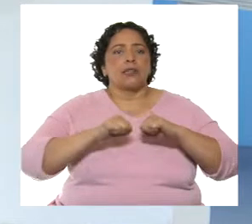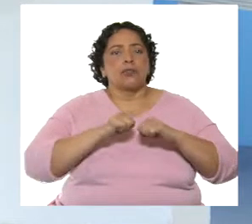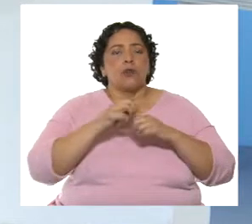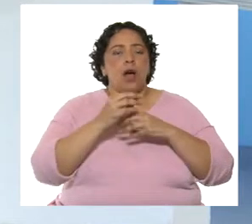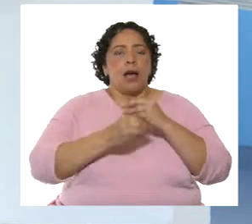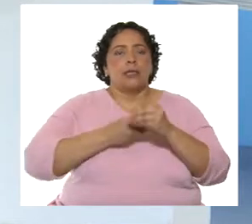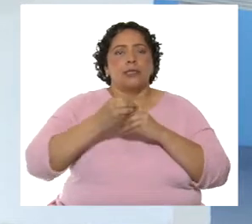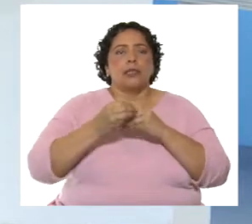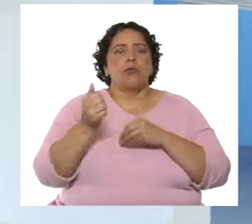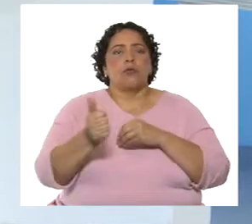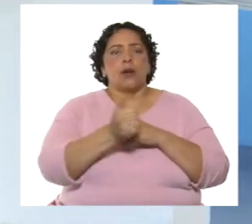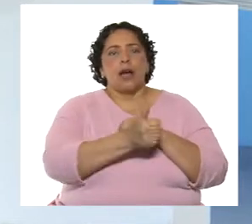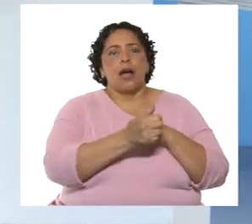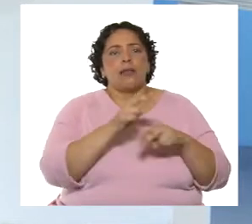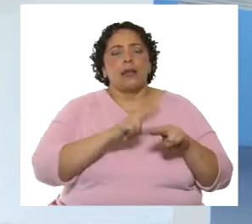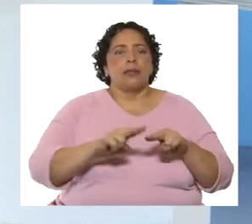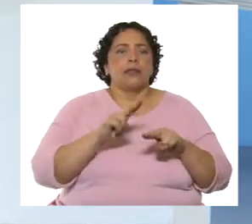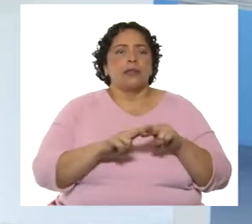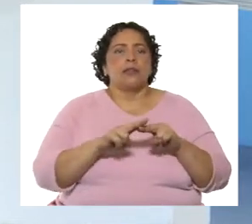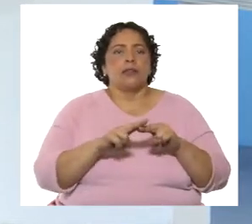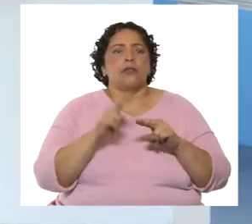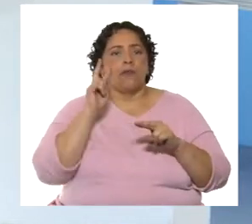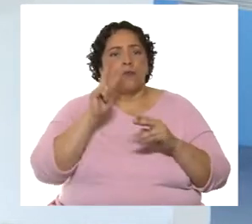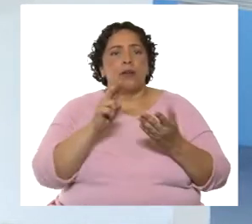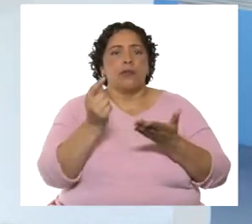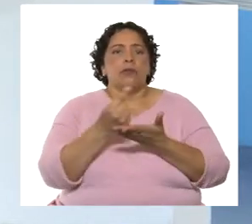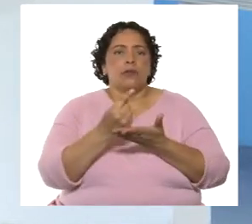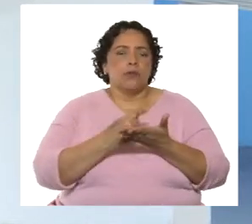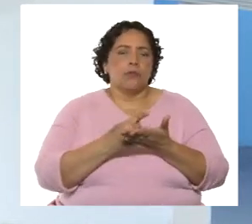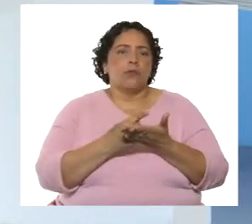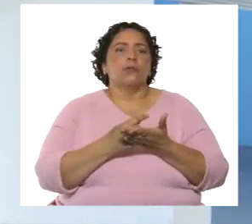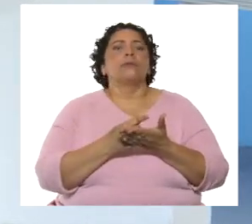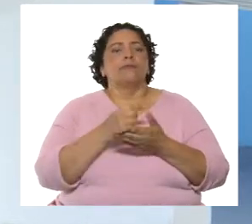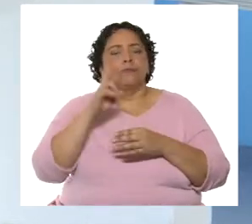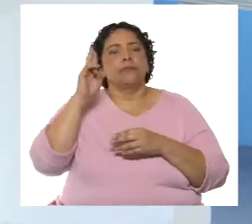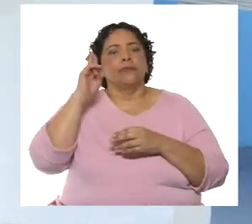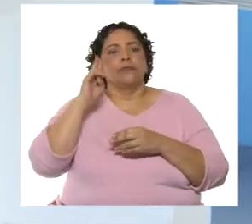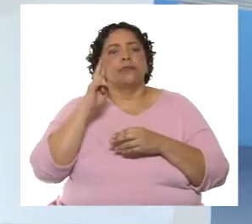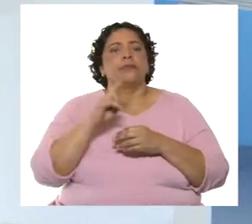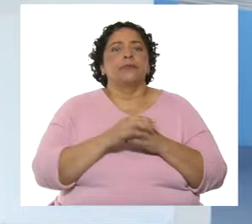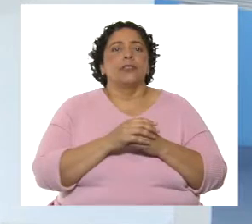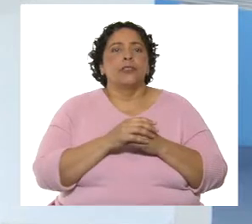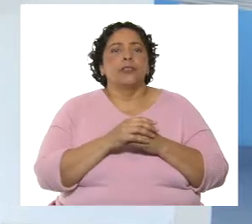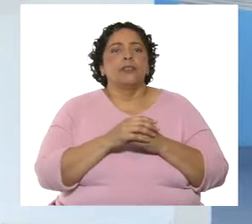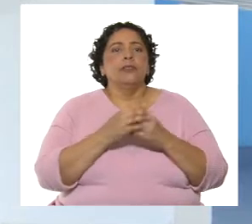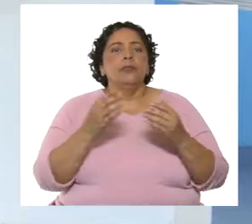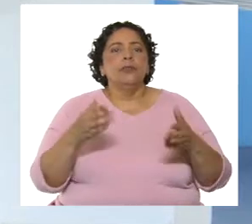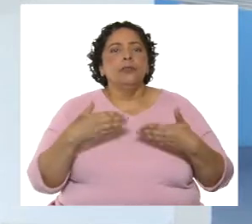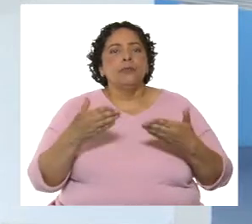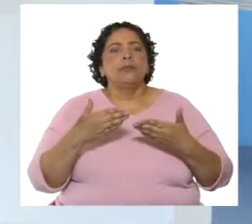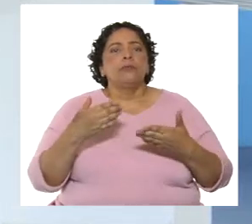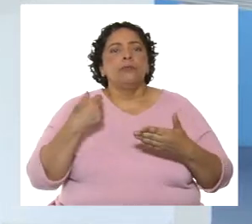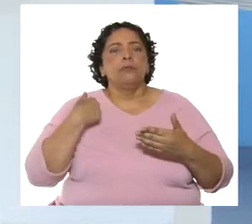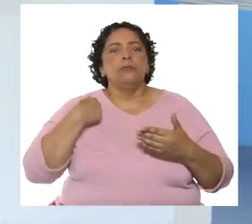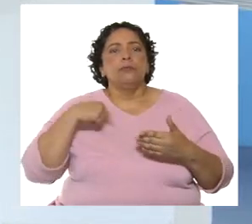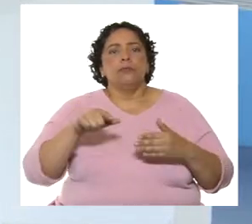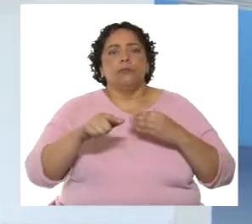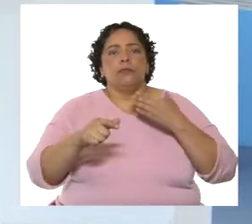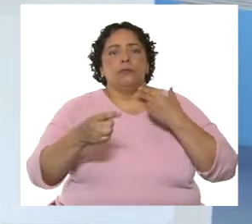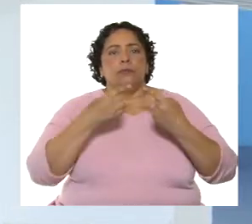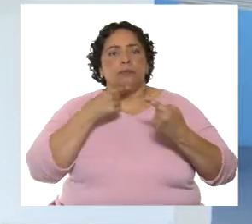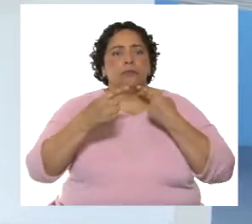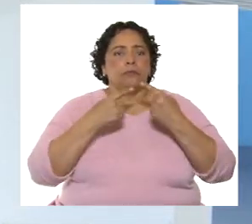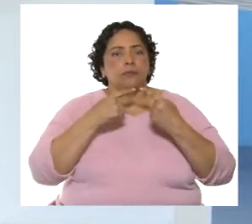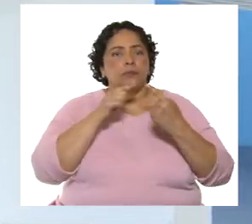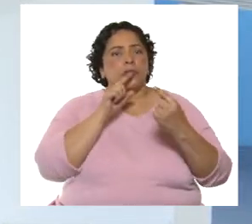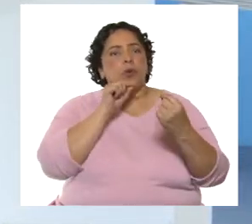realizando cada uno de esos niños que acabamos de ver en esos dibujos. Así es, Yelixa, cuando tenemos una conversación con